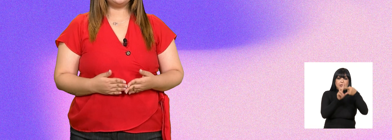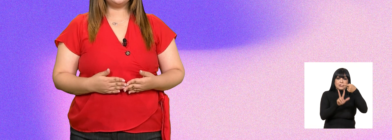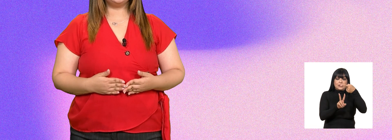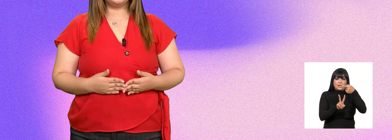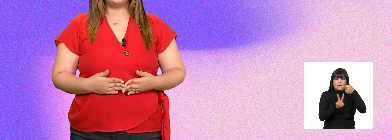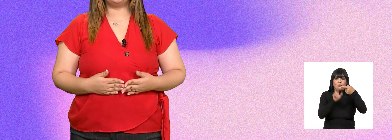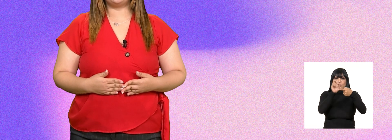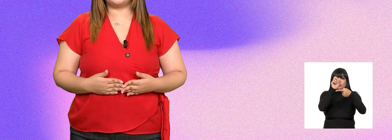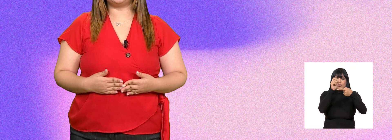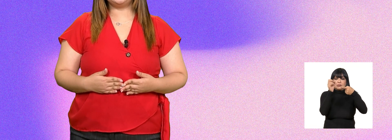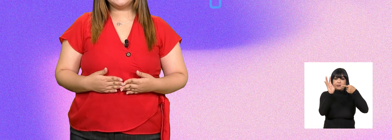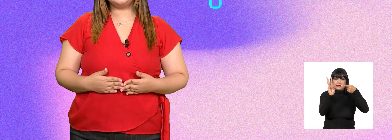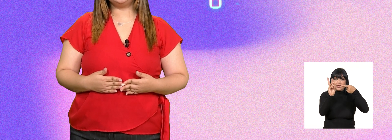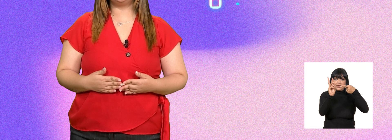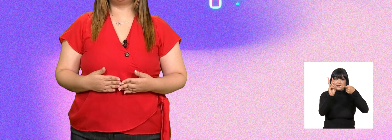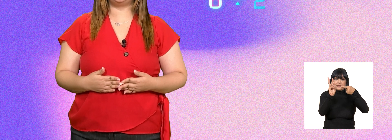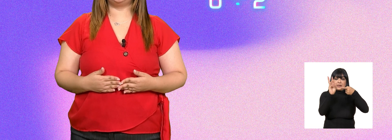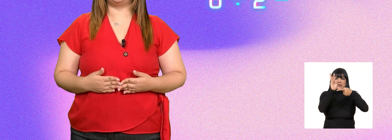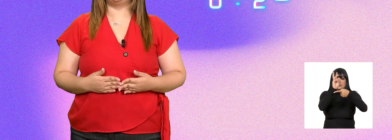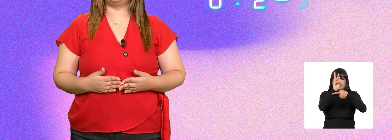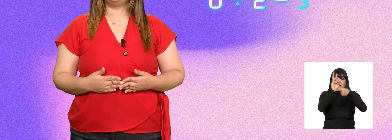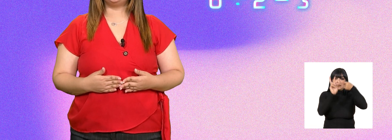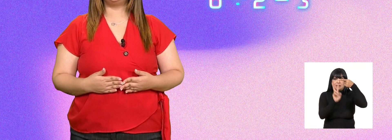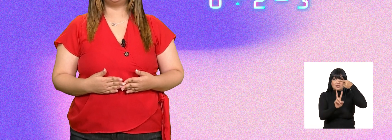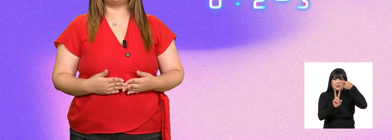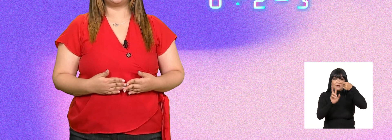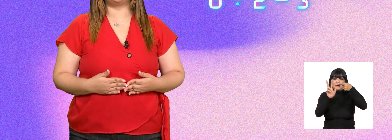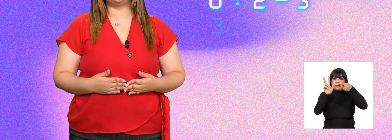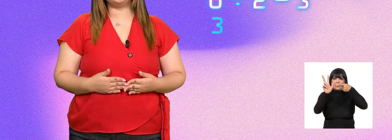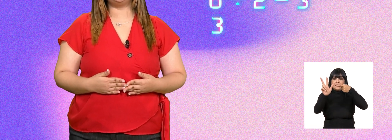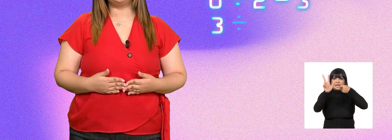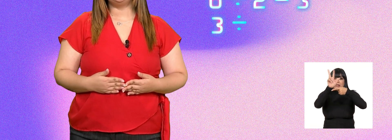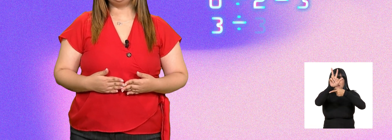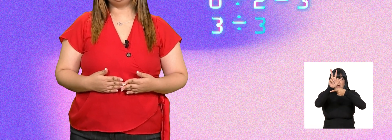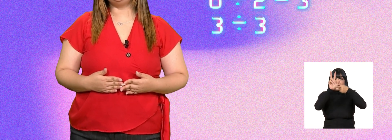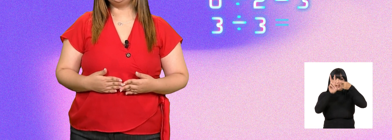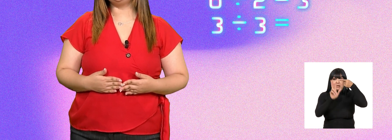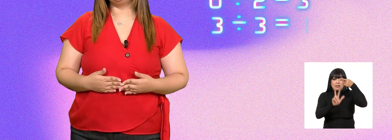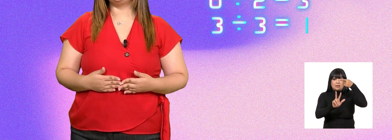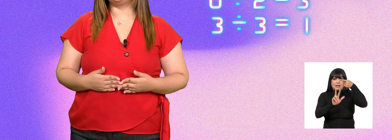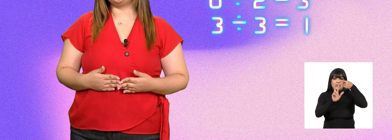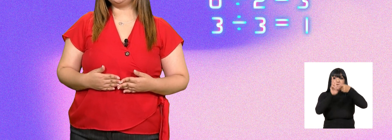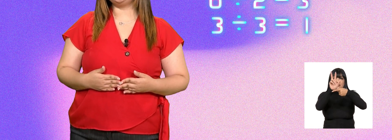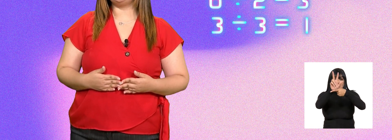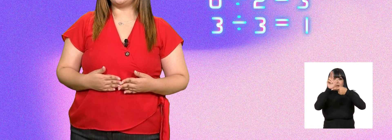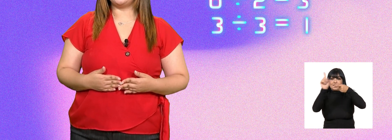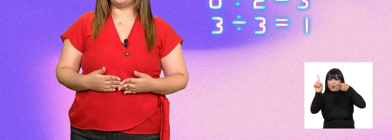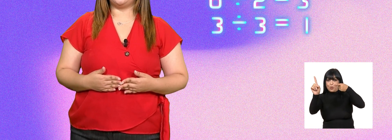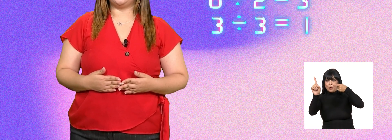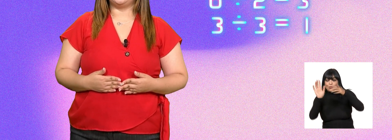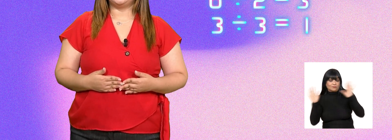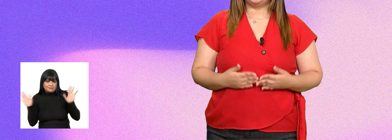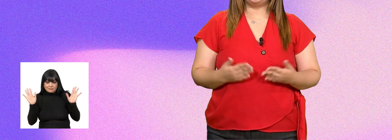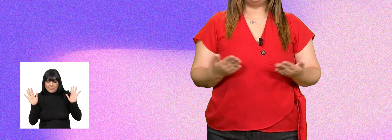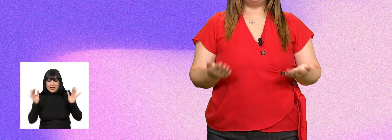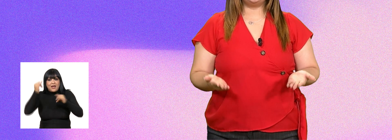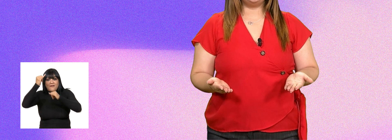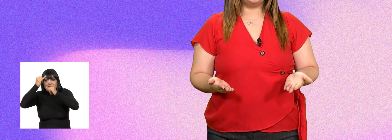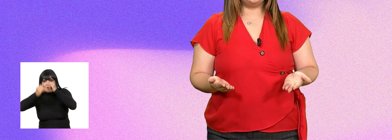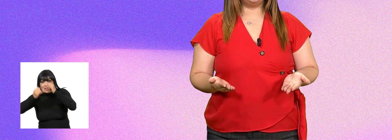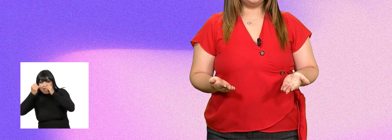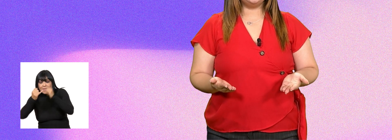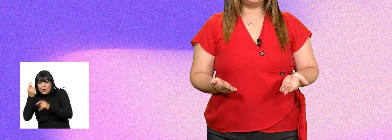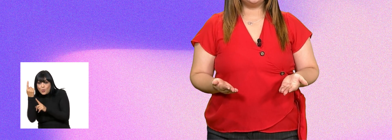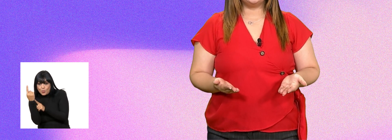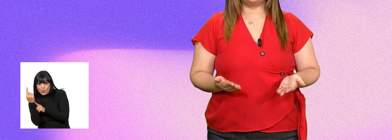entre 2 igual a 6, 6 entre 2 igual a 3 y 3 entre 3 igual a 1. El número